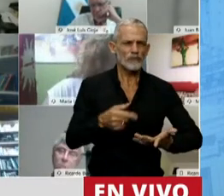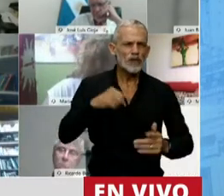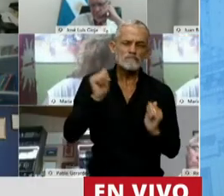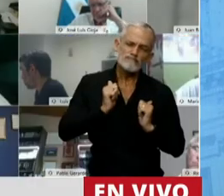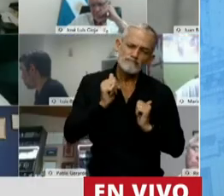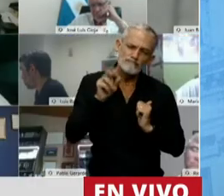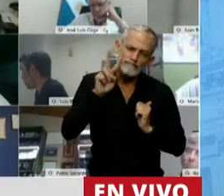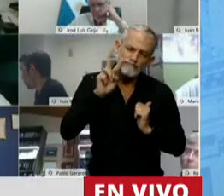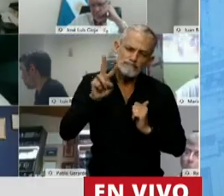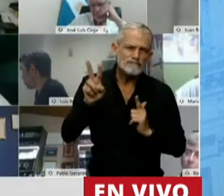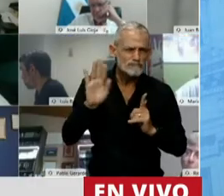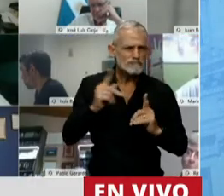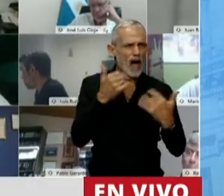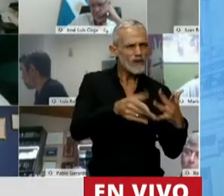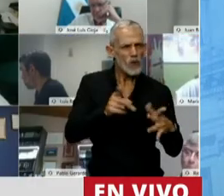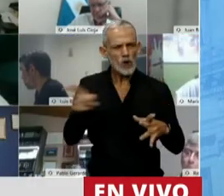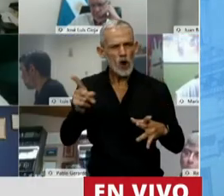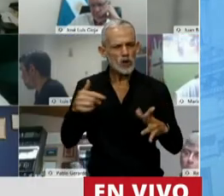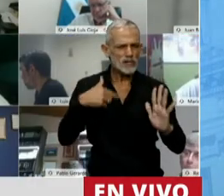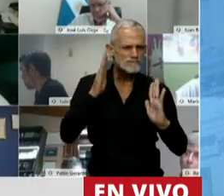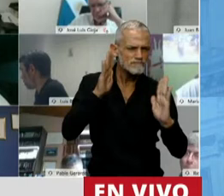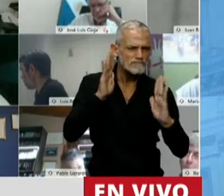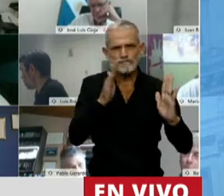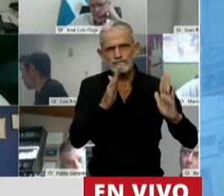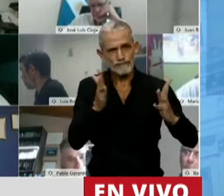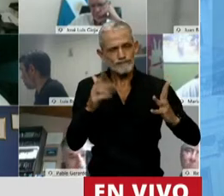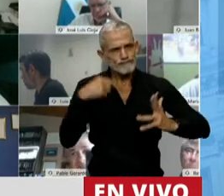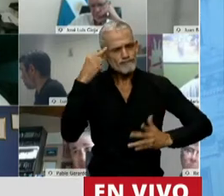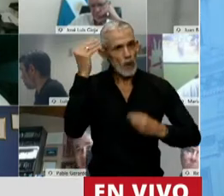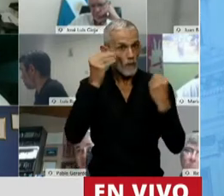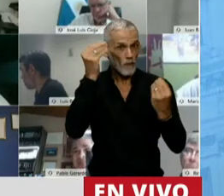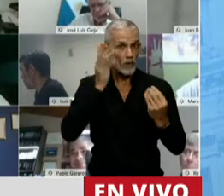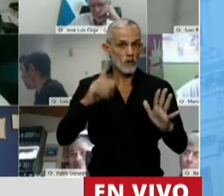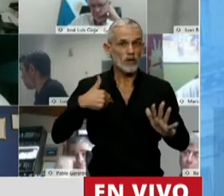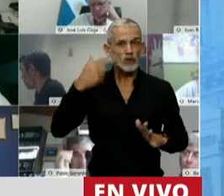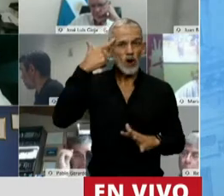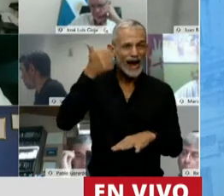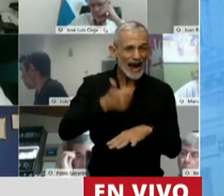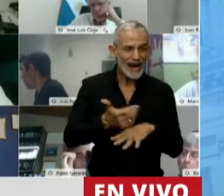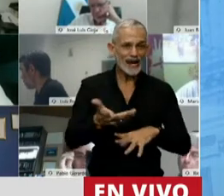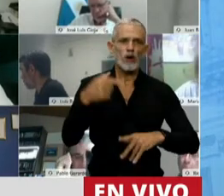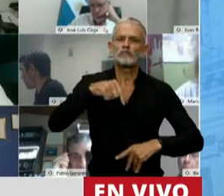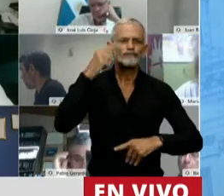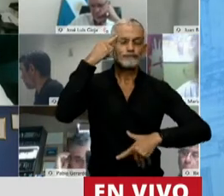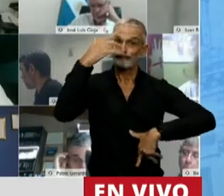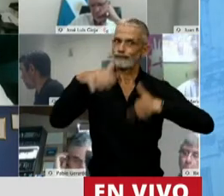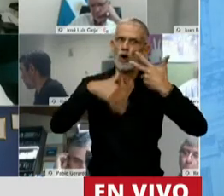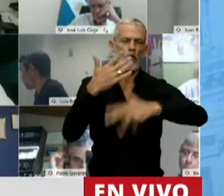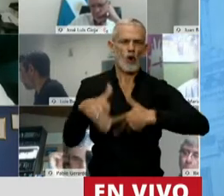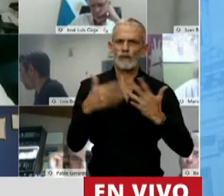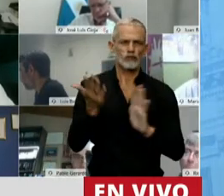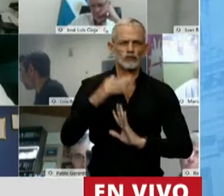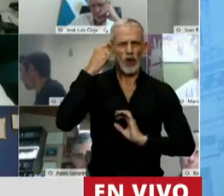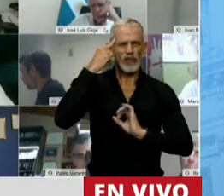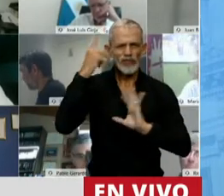las exposiciones, de un lado y de otro, veo con preocupación y creo humildemente que estamos en una presencia de una gran confusión